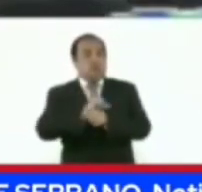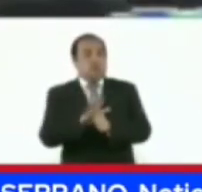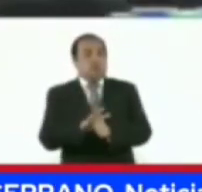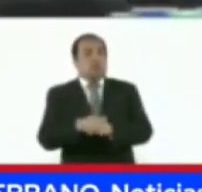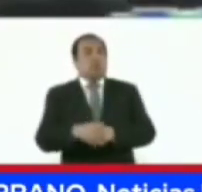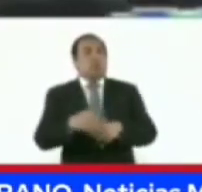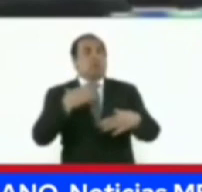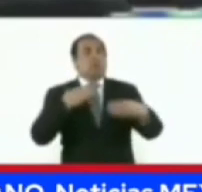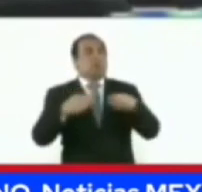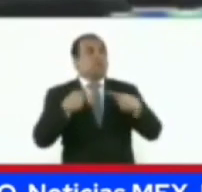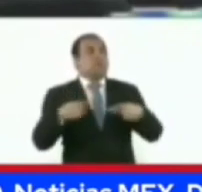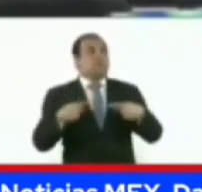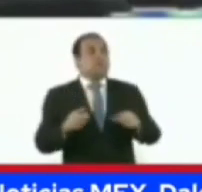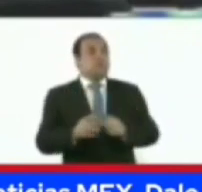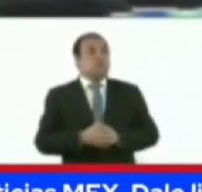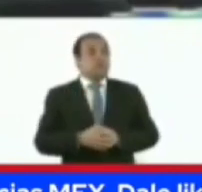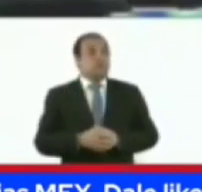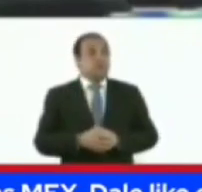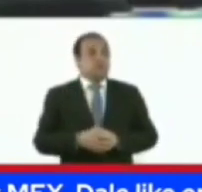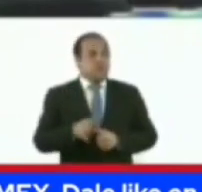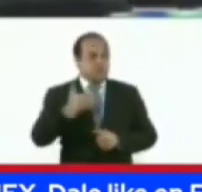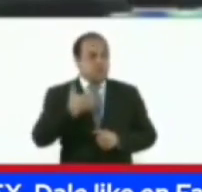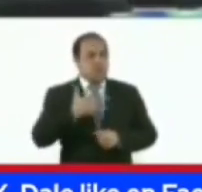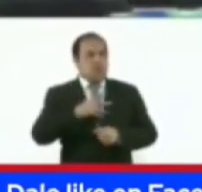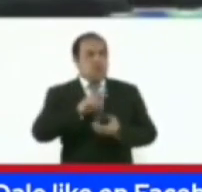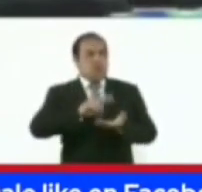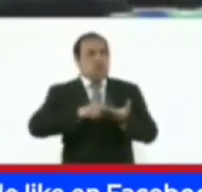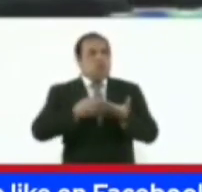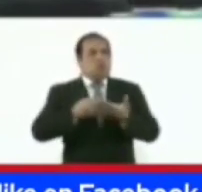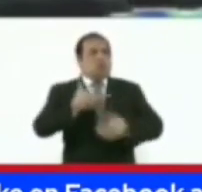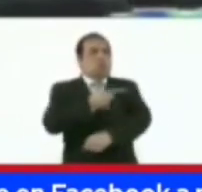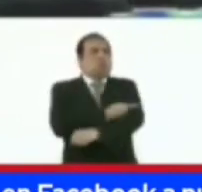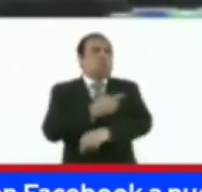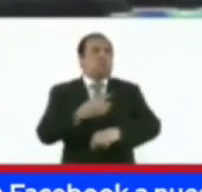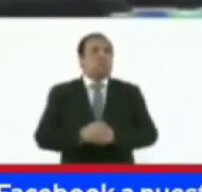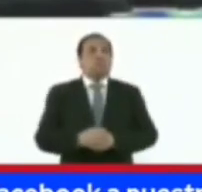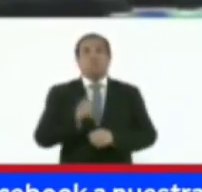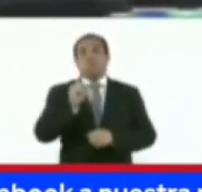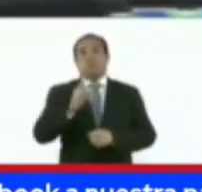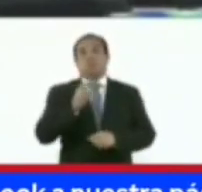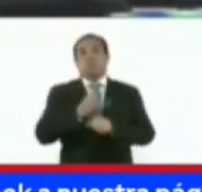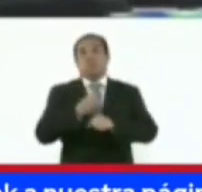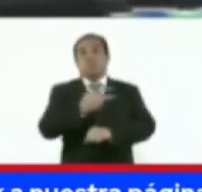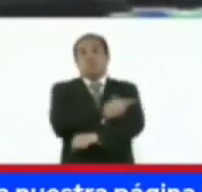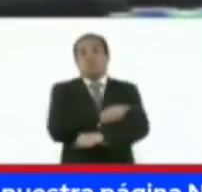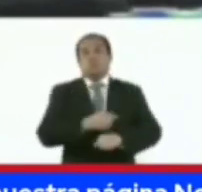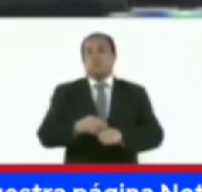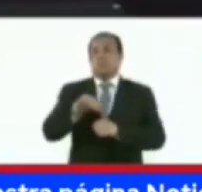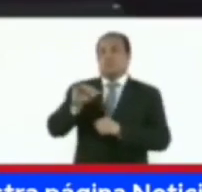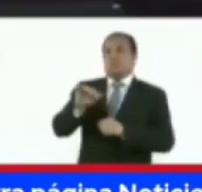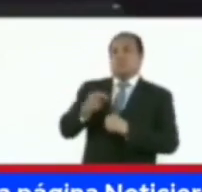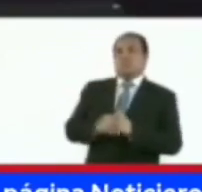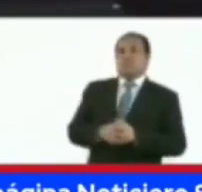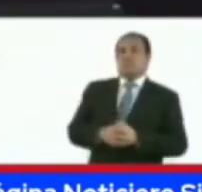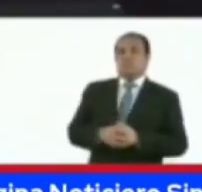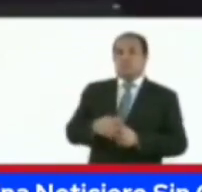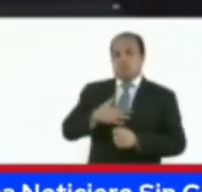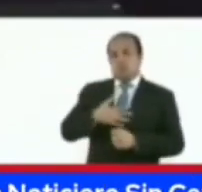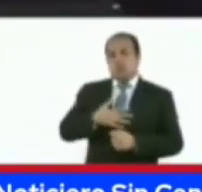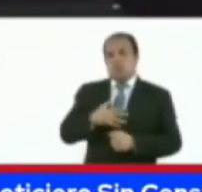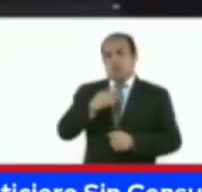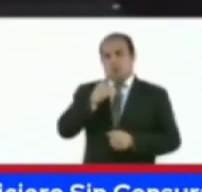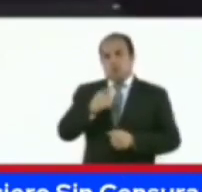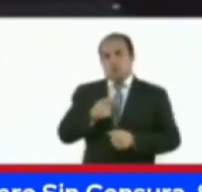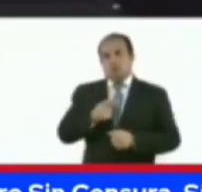nuevamente a personas aún y cuando cuentan con esquema completo e incluso terceras dosis. Sí, yo prefería